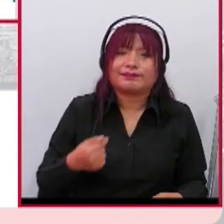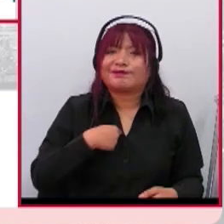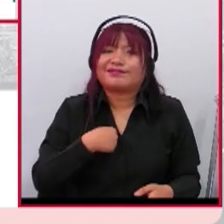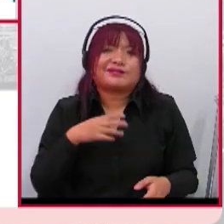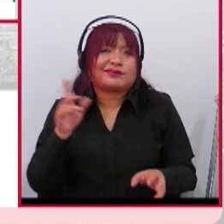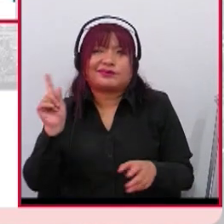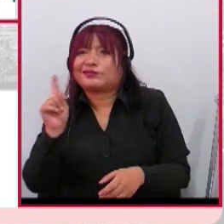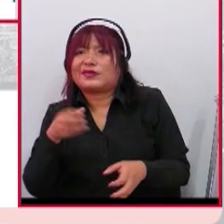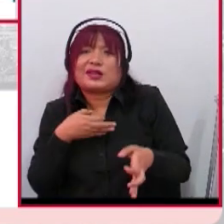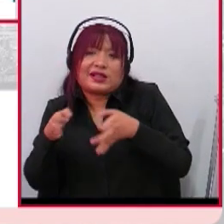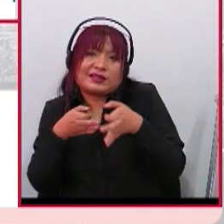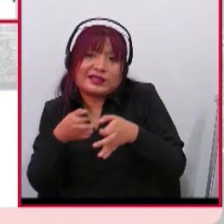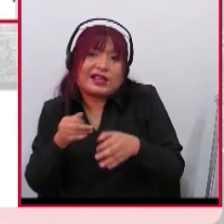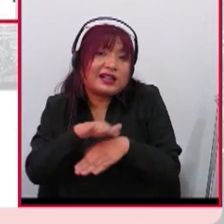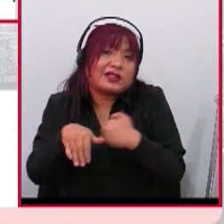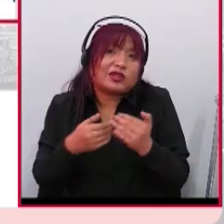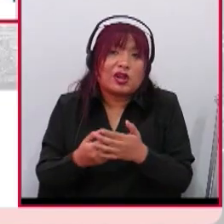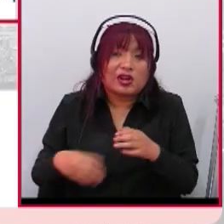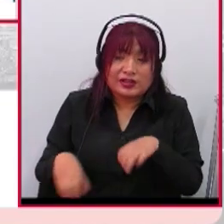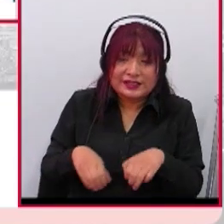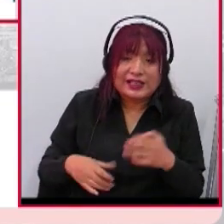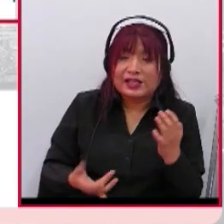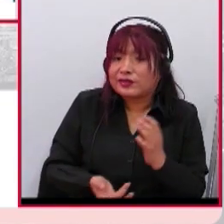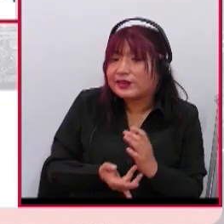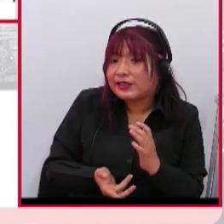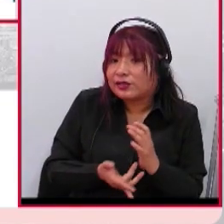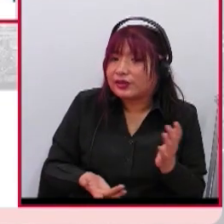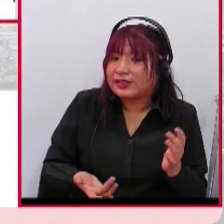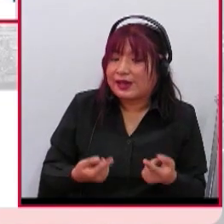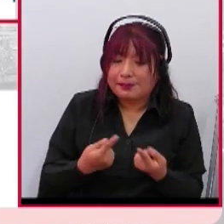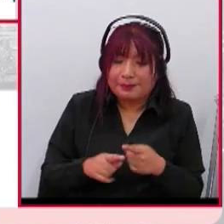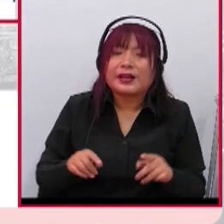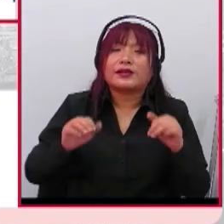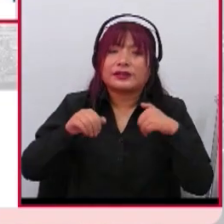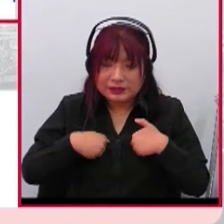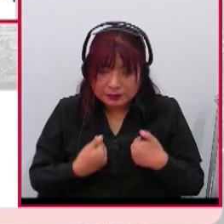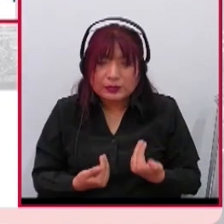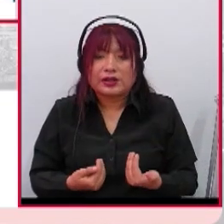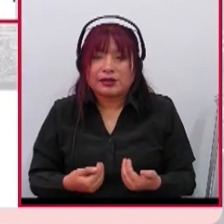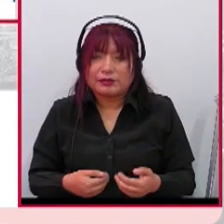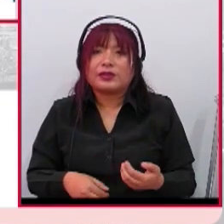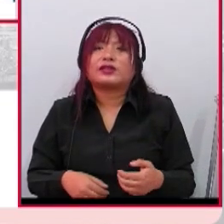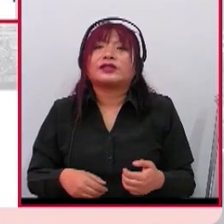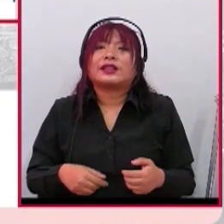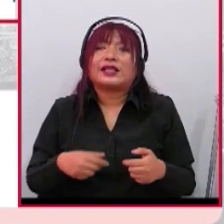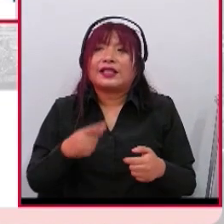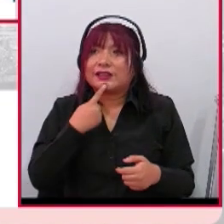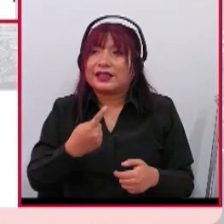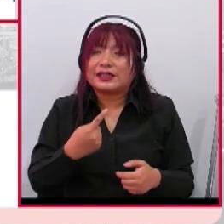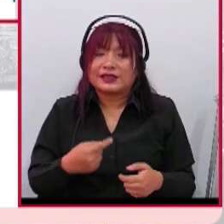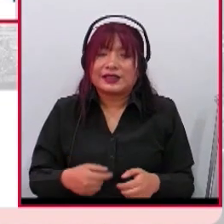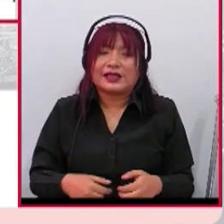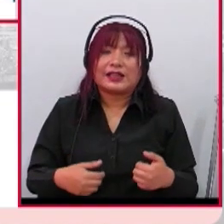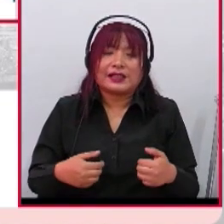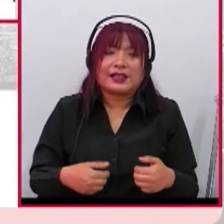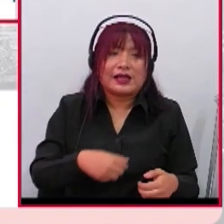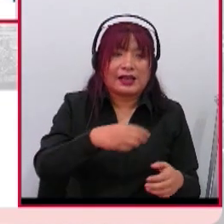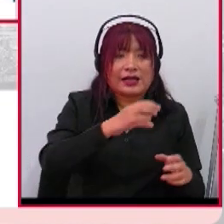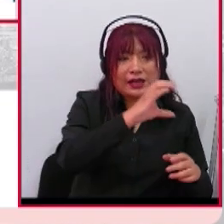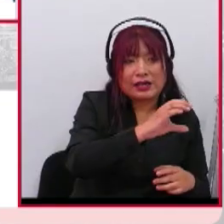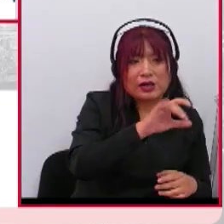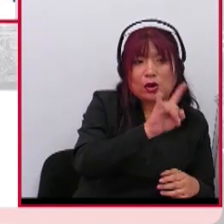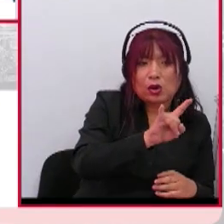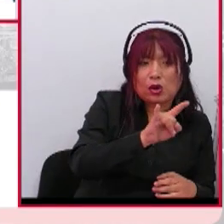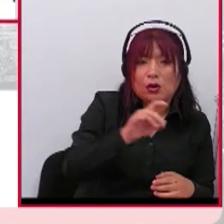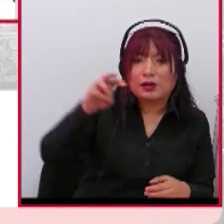técnico, pero tiene que haber una interrelación, una conversación entre lo que está haciendo la planta de cobre y la planta de